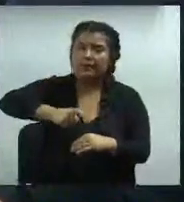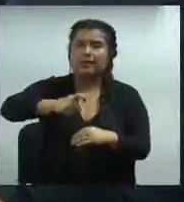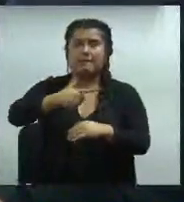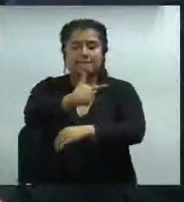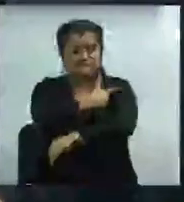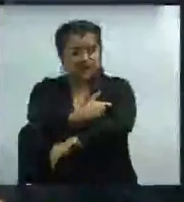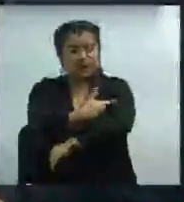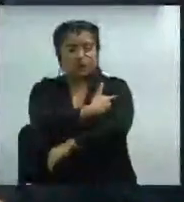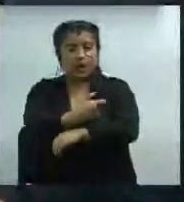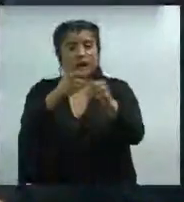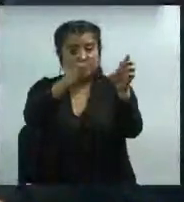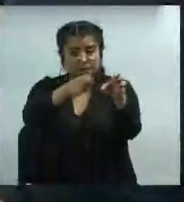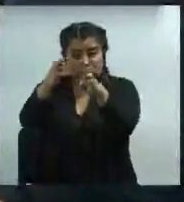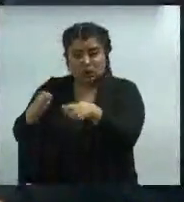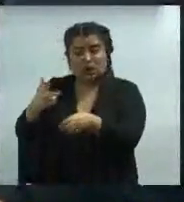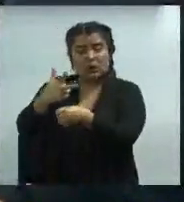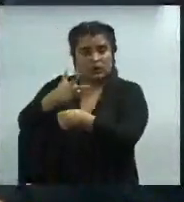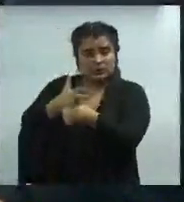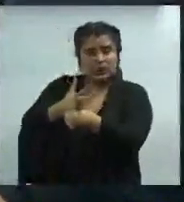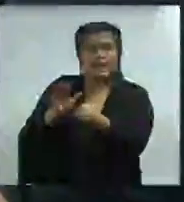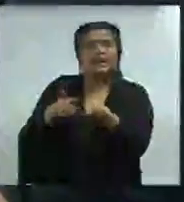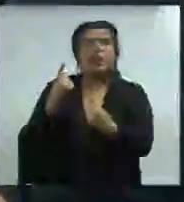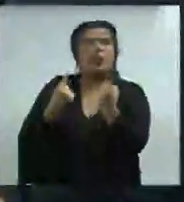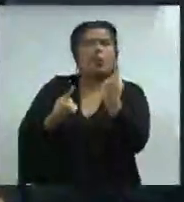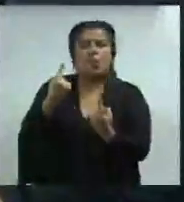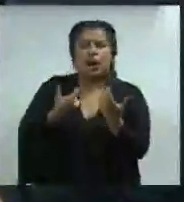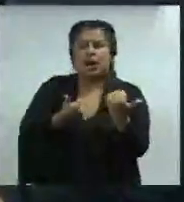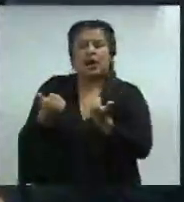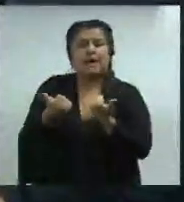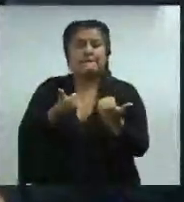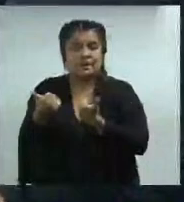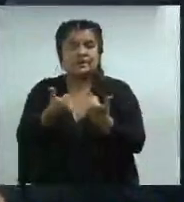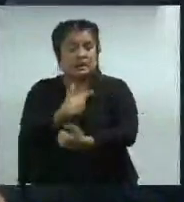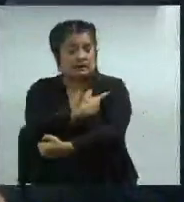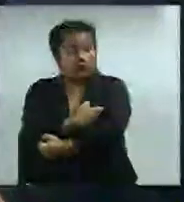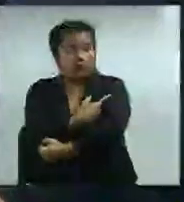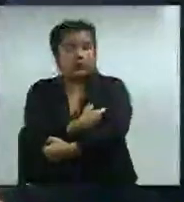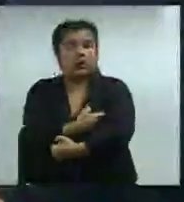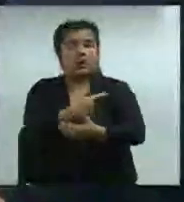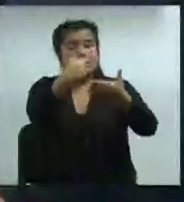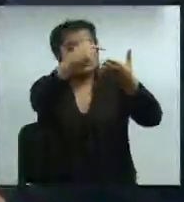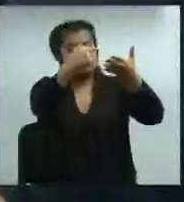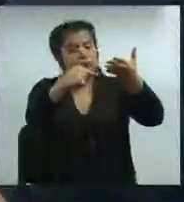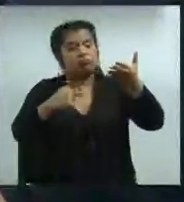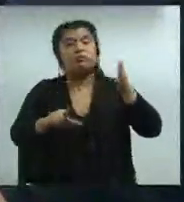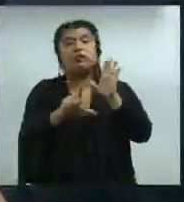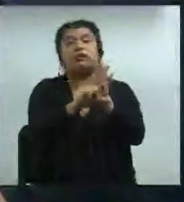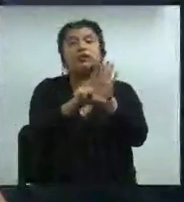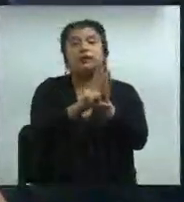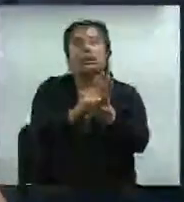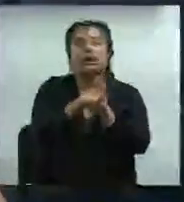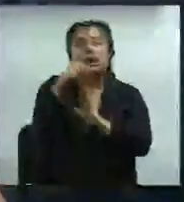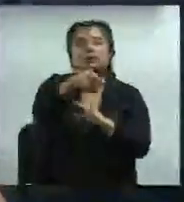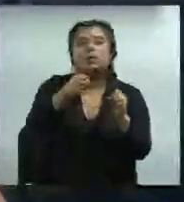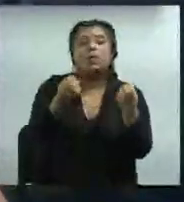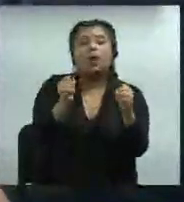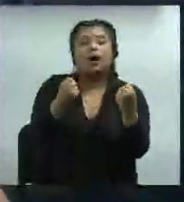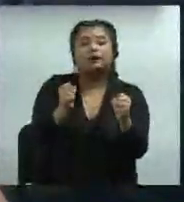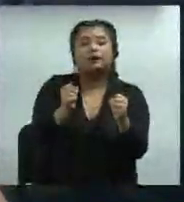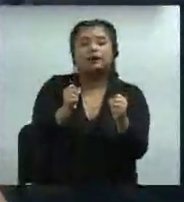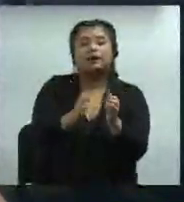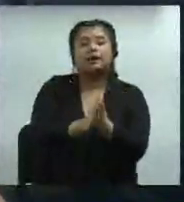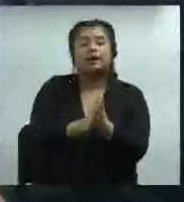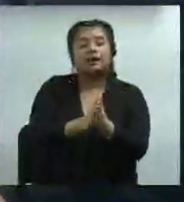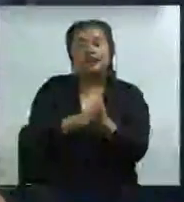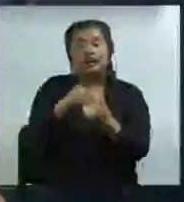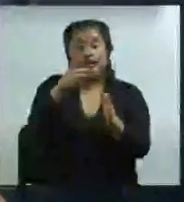tiene que administrar de acuerdo a lo que dice la ley. Esta ley lo que hace es que le